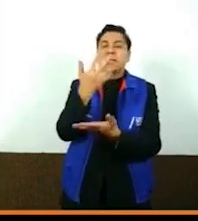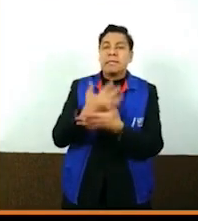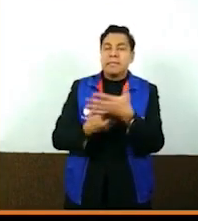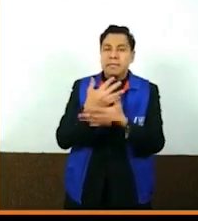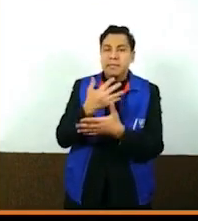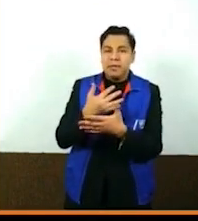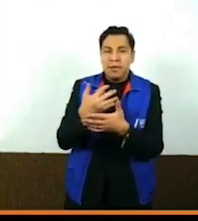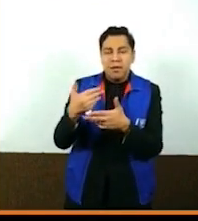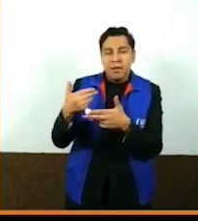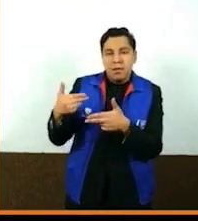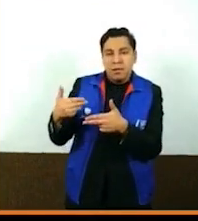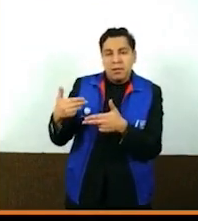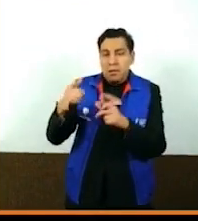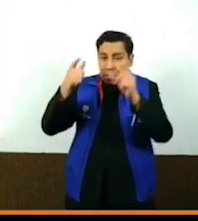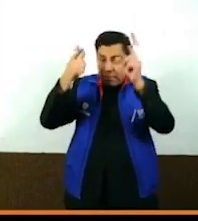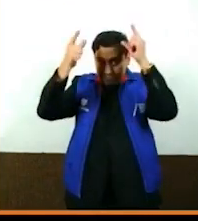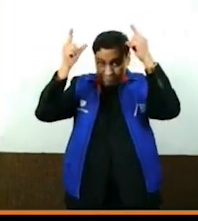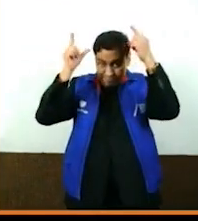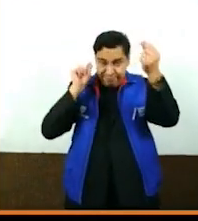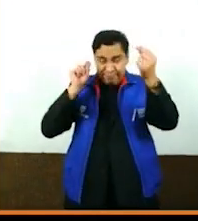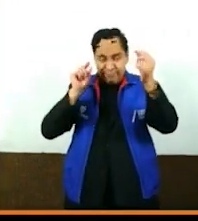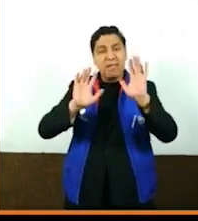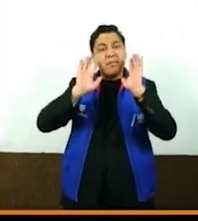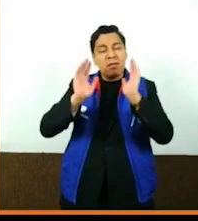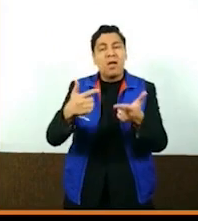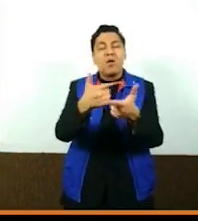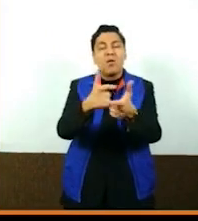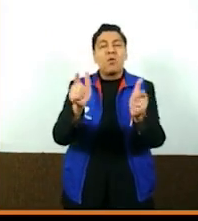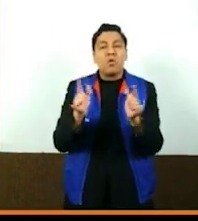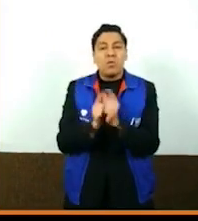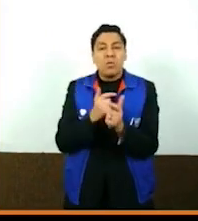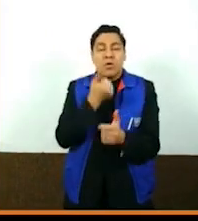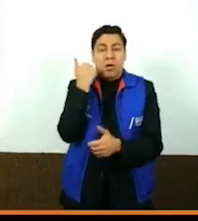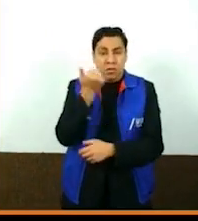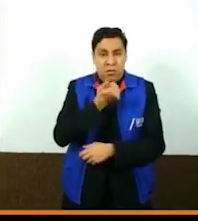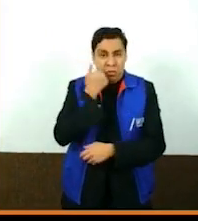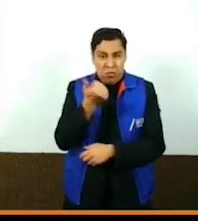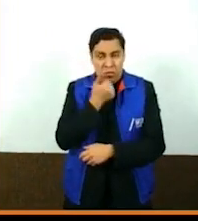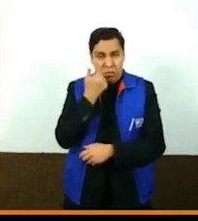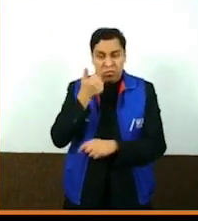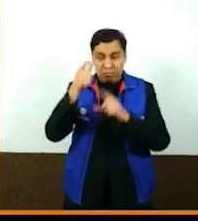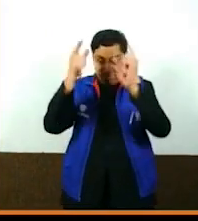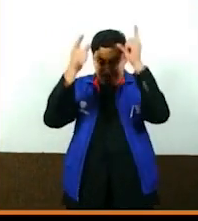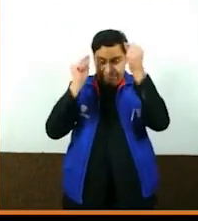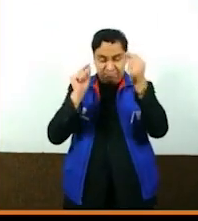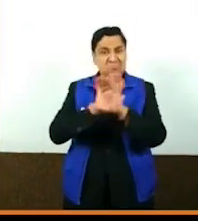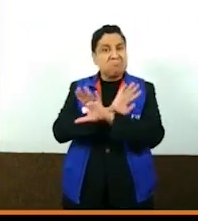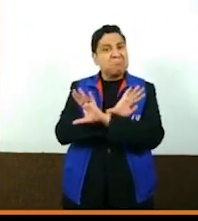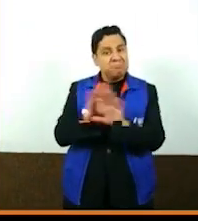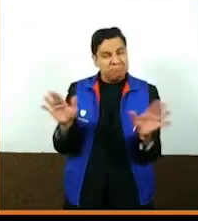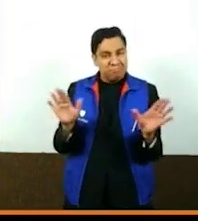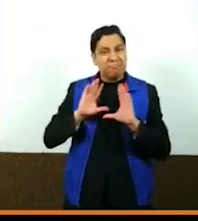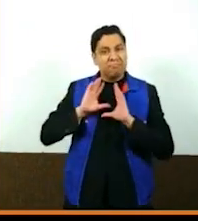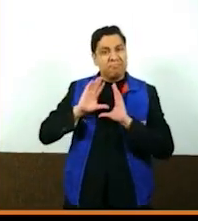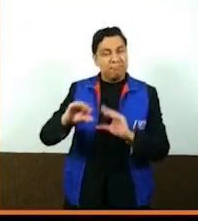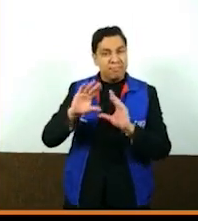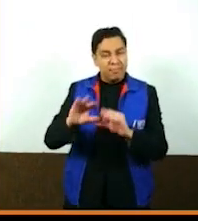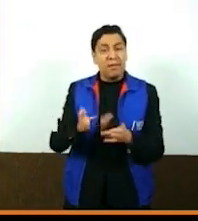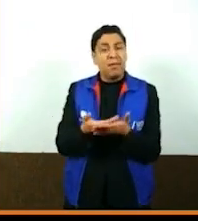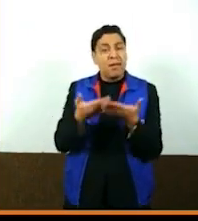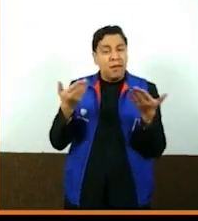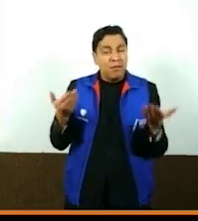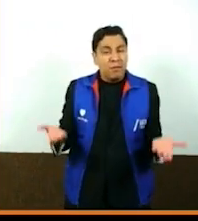primera generación, el primer grupo de estudiantes, y en 2018 fue la primera generación graduada.